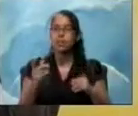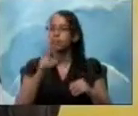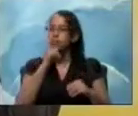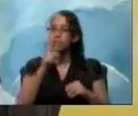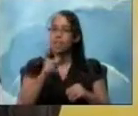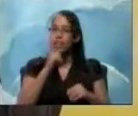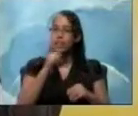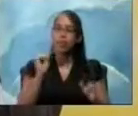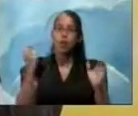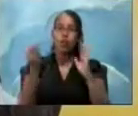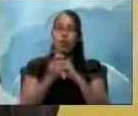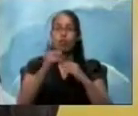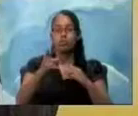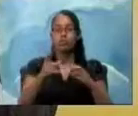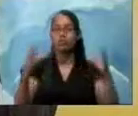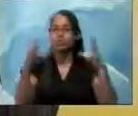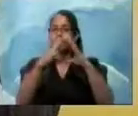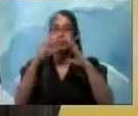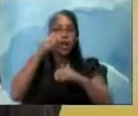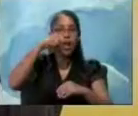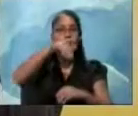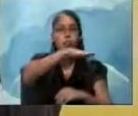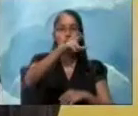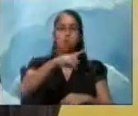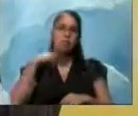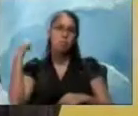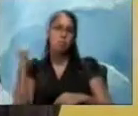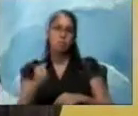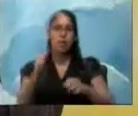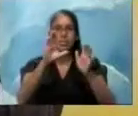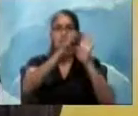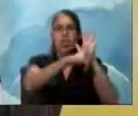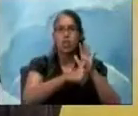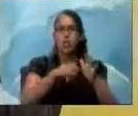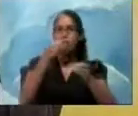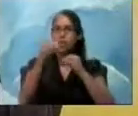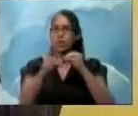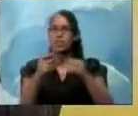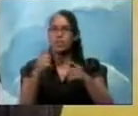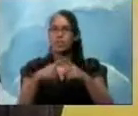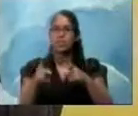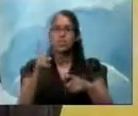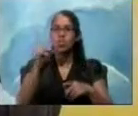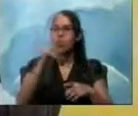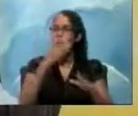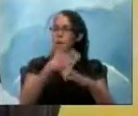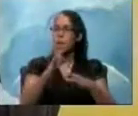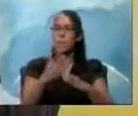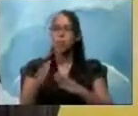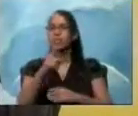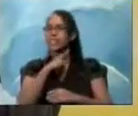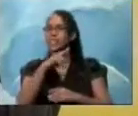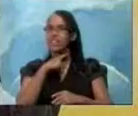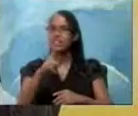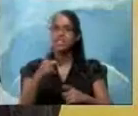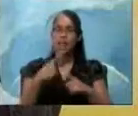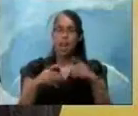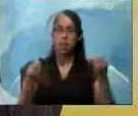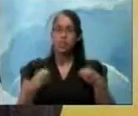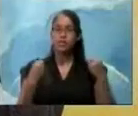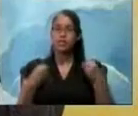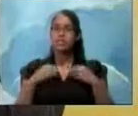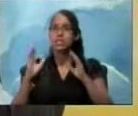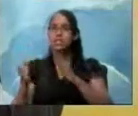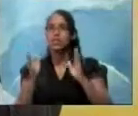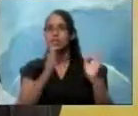cosas negativas contra la sociedad. Mata, roba, hace bulla en la noche, no le importa dañar al vecino. Y esta es